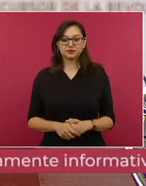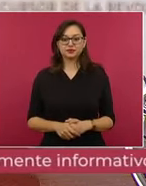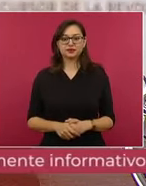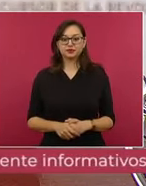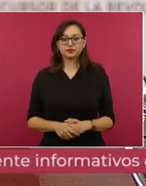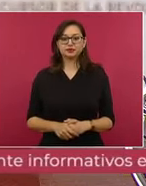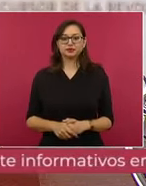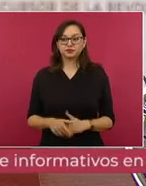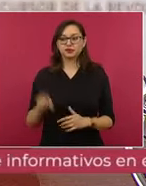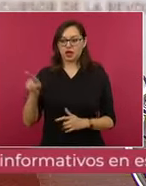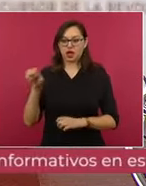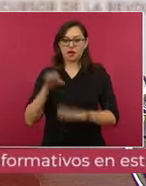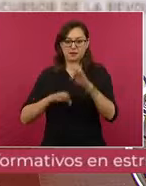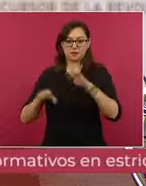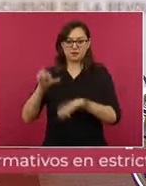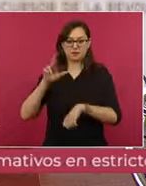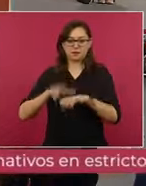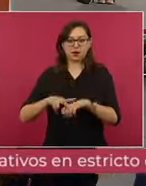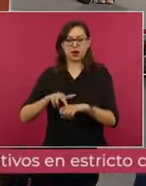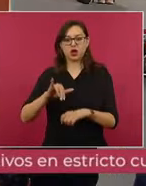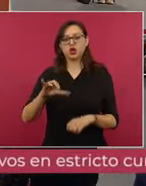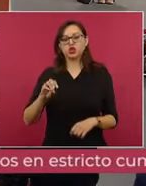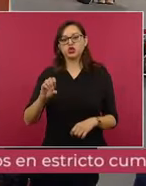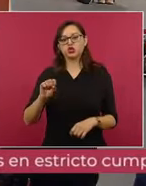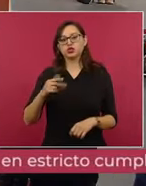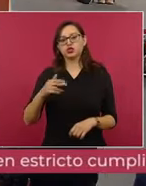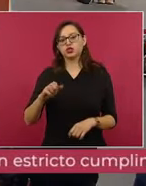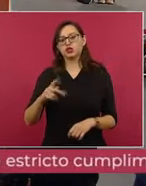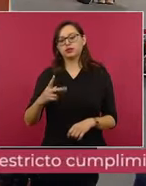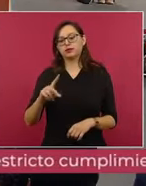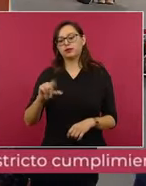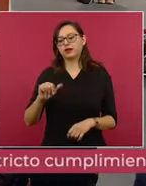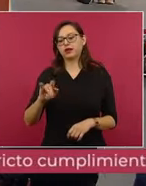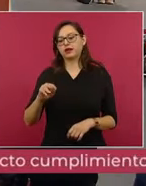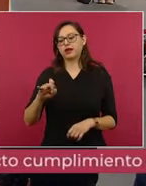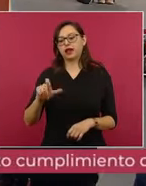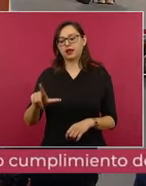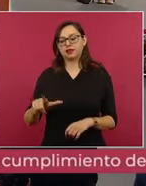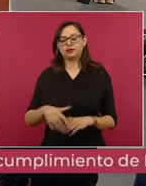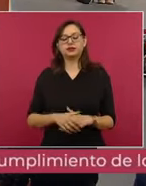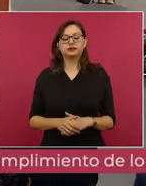Él y su embajador, Joseph Daniel.